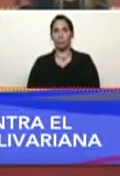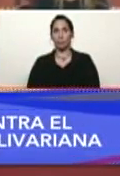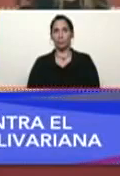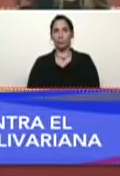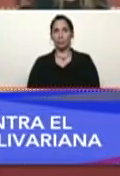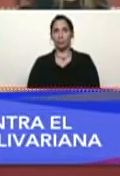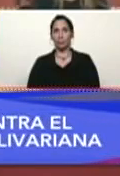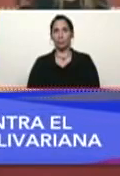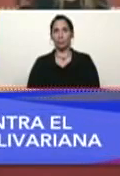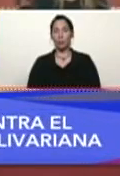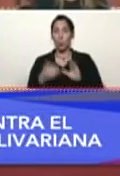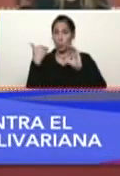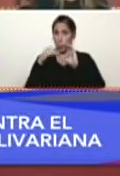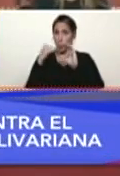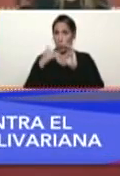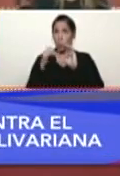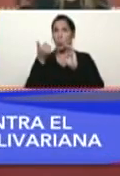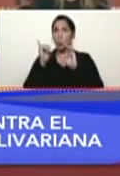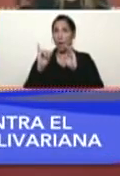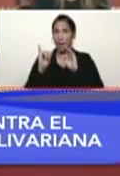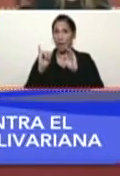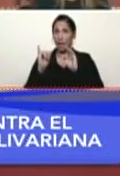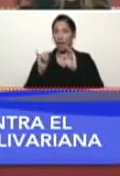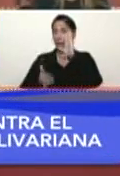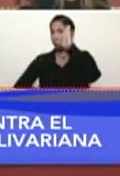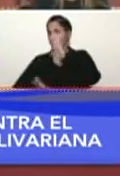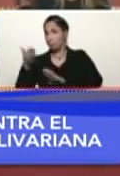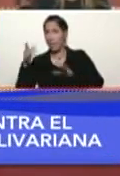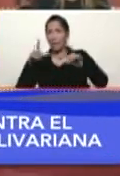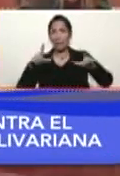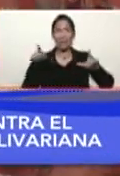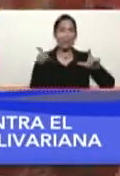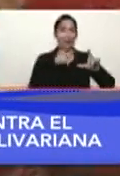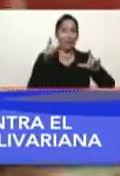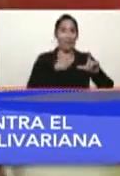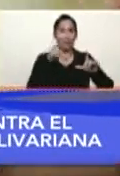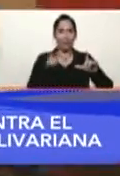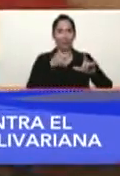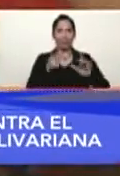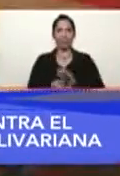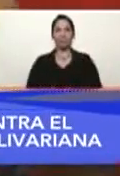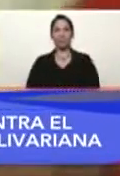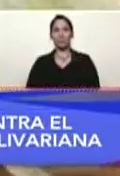Tienen correo electrónico y de aquí van a salir con tableta además.